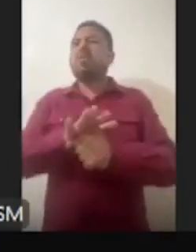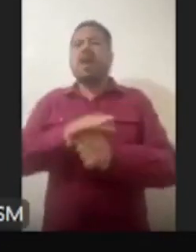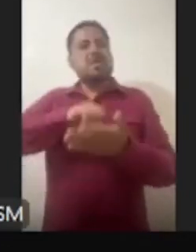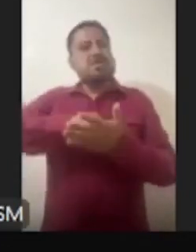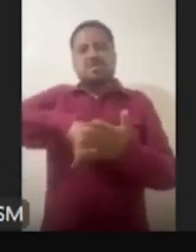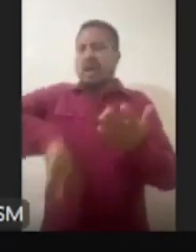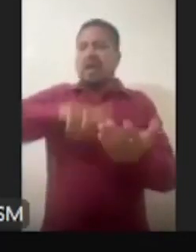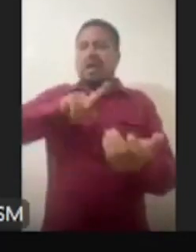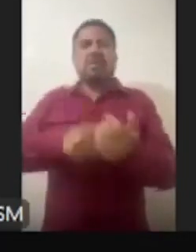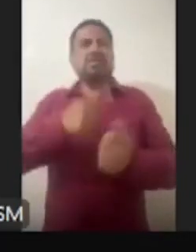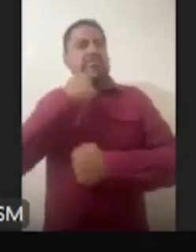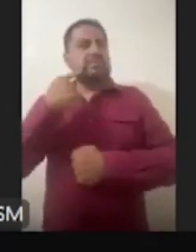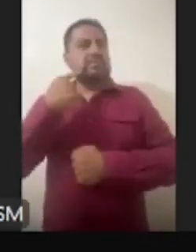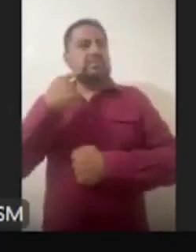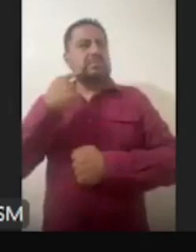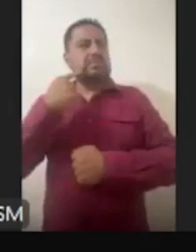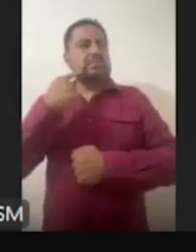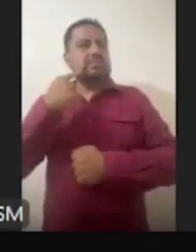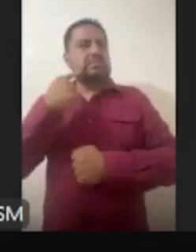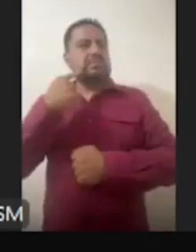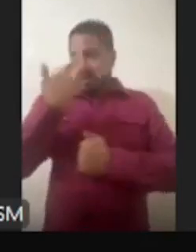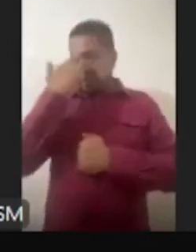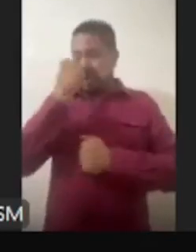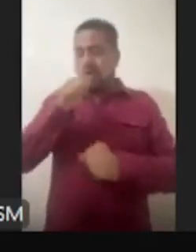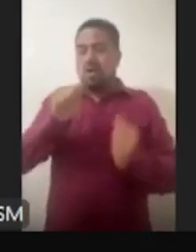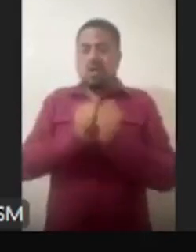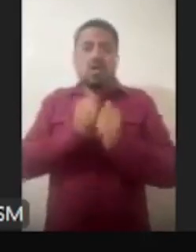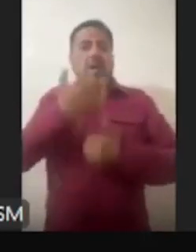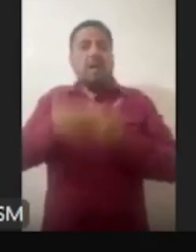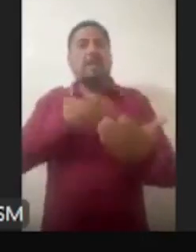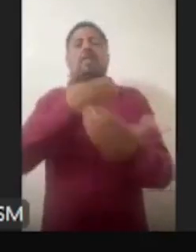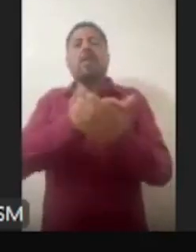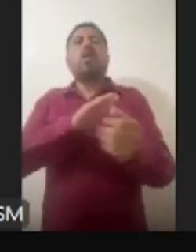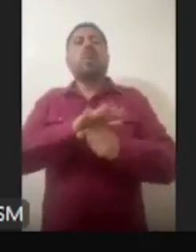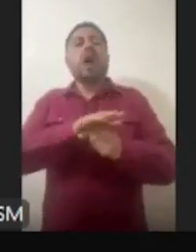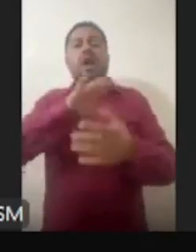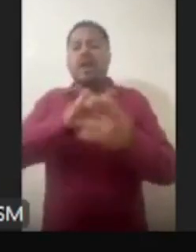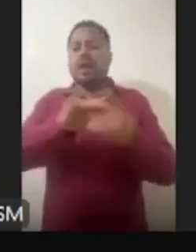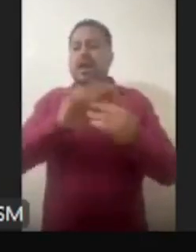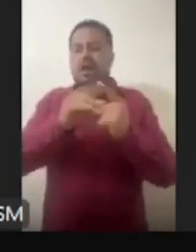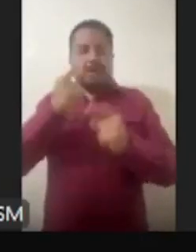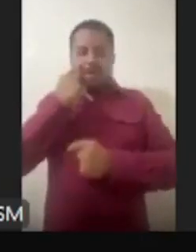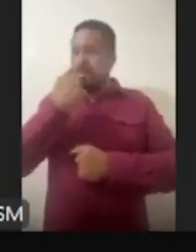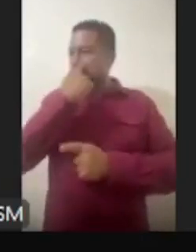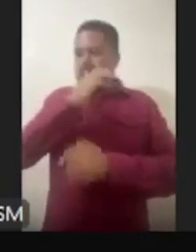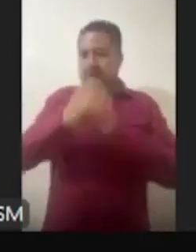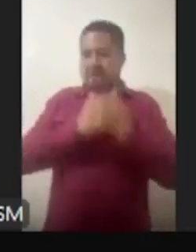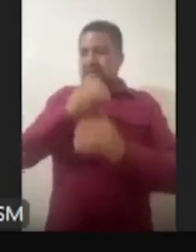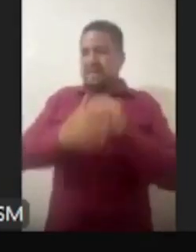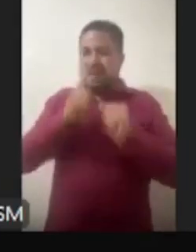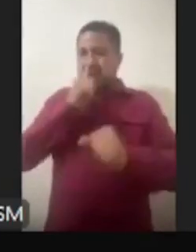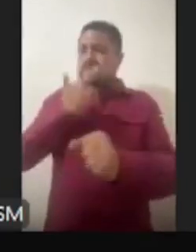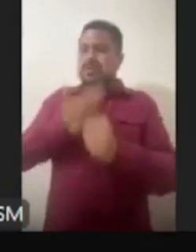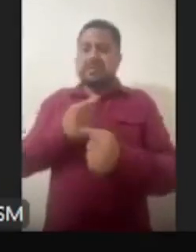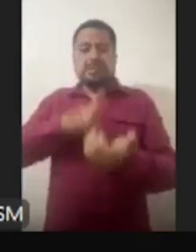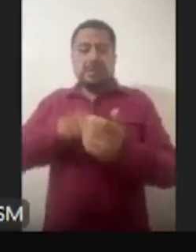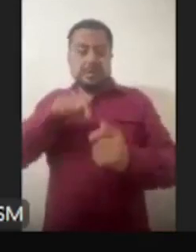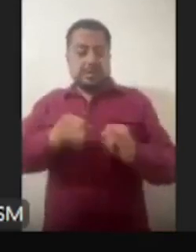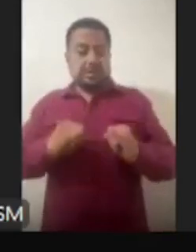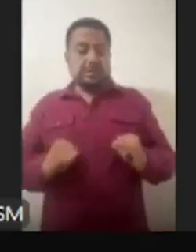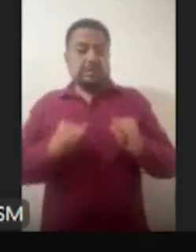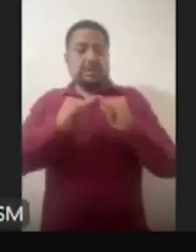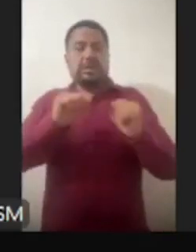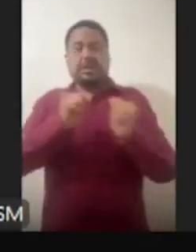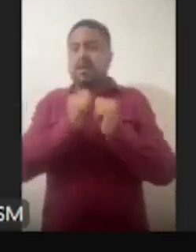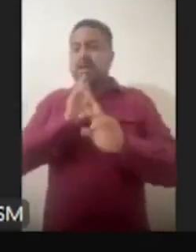el proyecto se razona que con base en los planteamientos expuestos, la pretensión final de la parte actora es que este órgano jurisdiccional emite una resolución para declarar